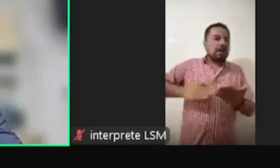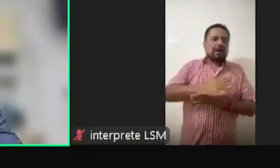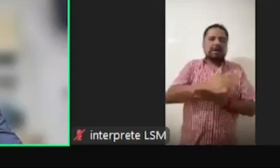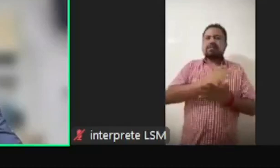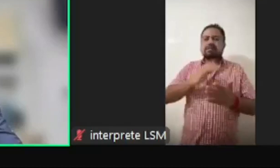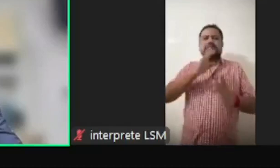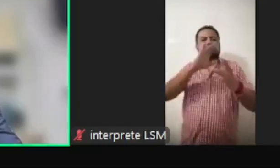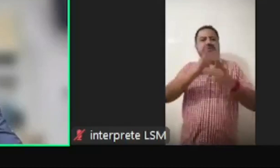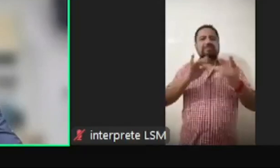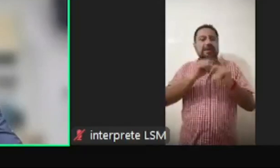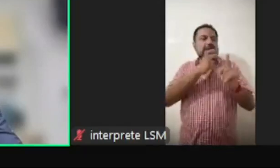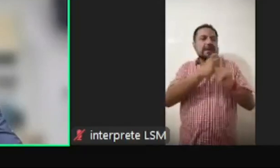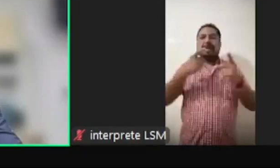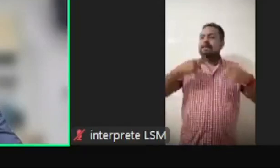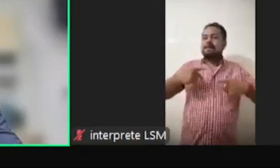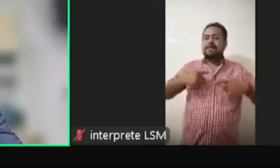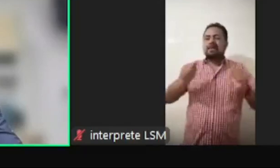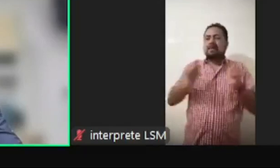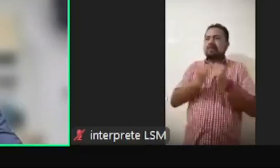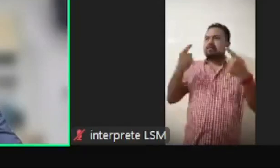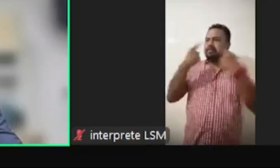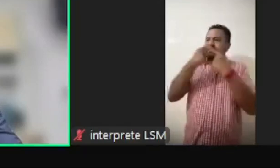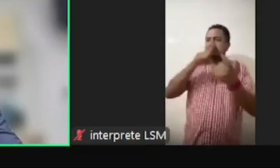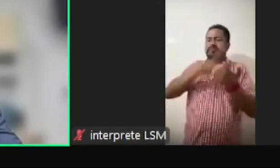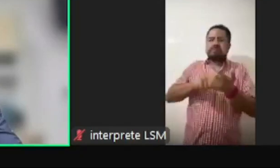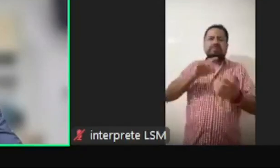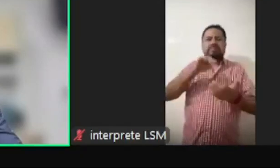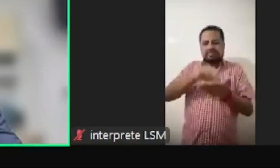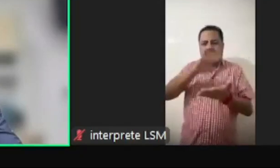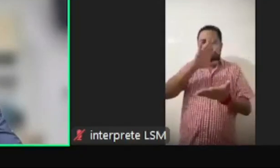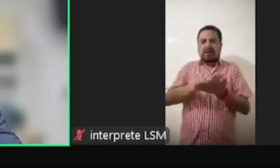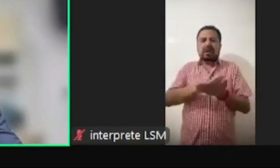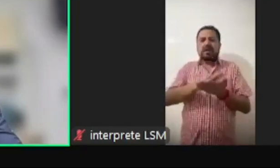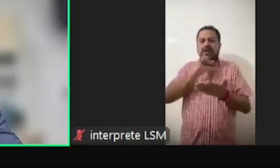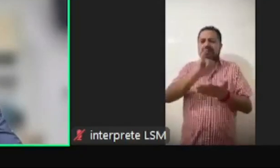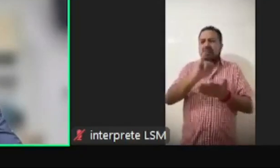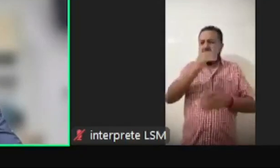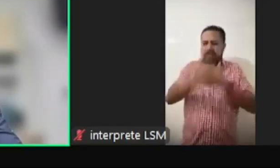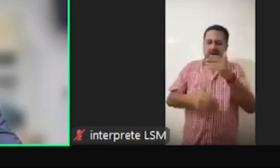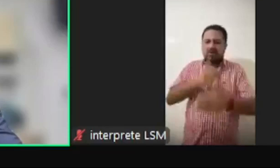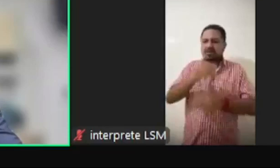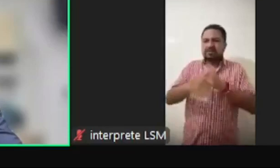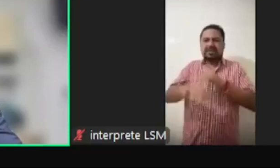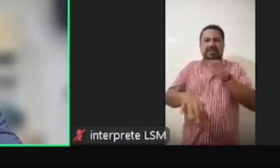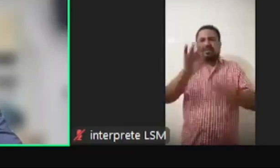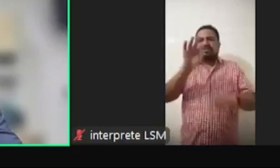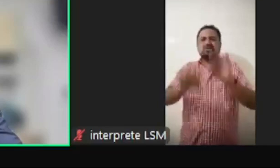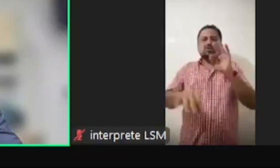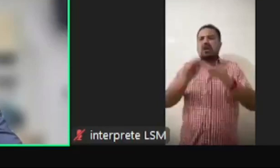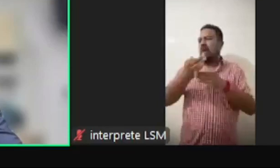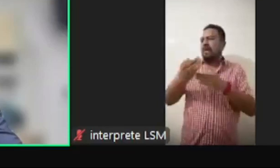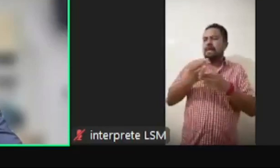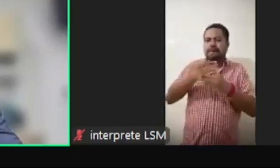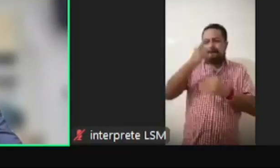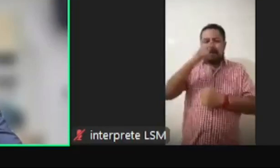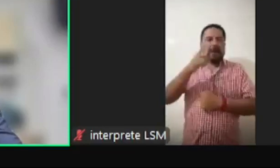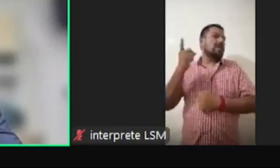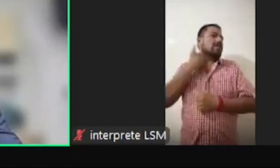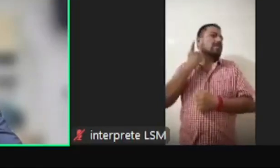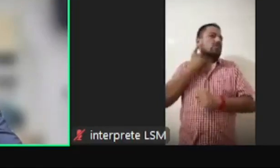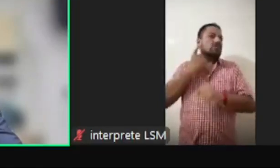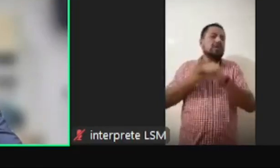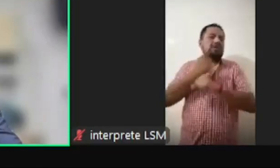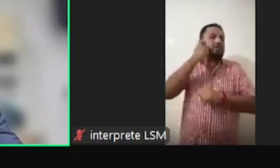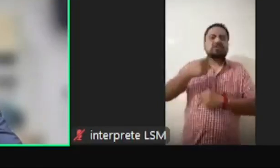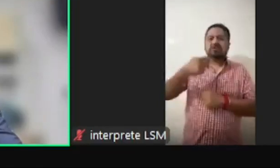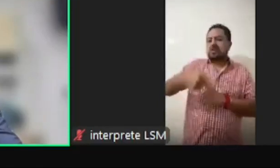quejosa controvertía el resultado de la definición de registros aprobados al proceso de selección de Morena para las diputaciones locales. Sin embargo,